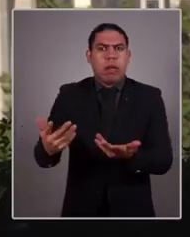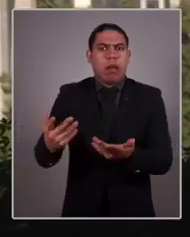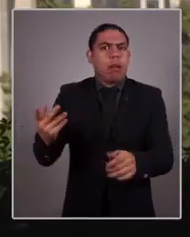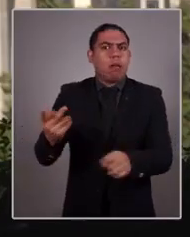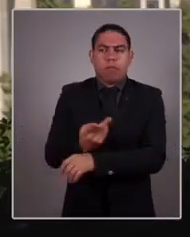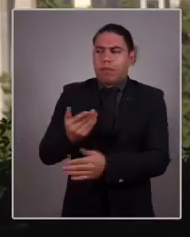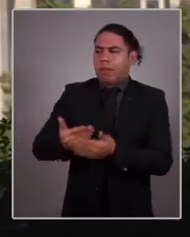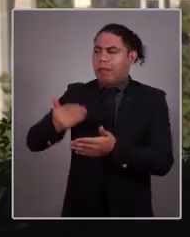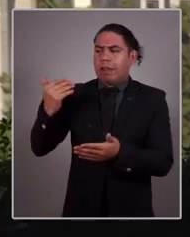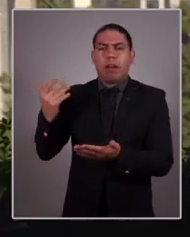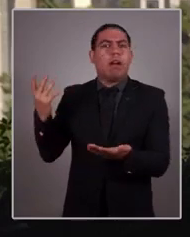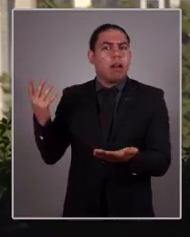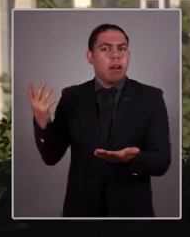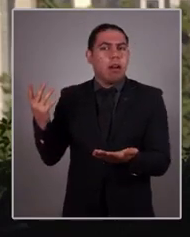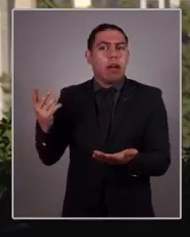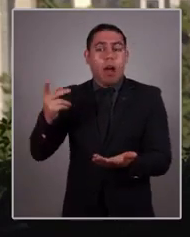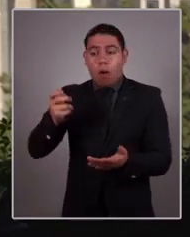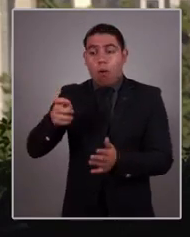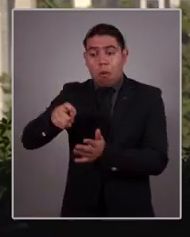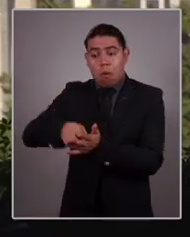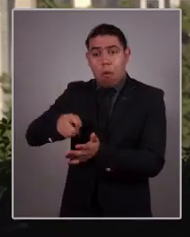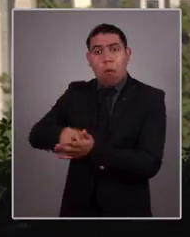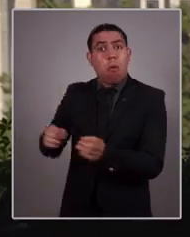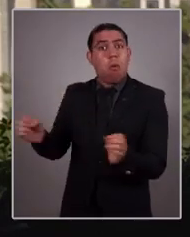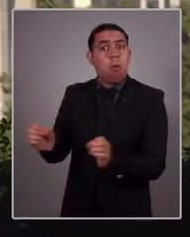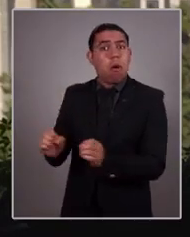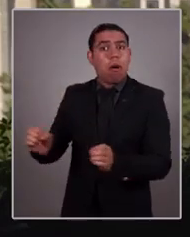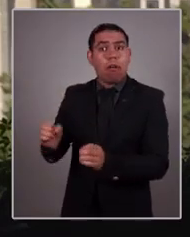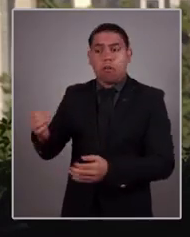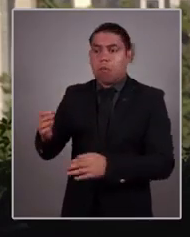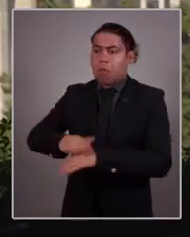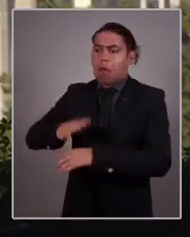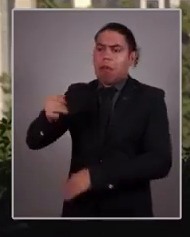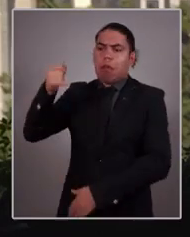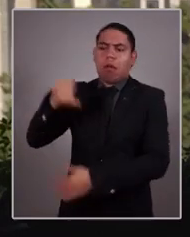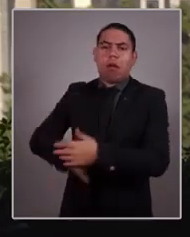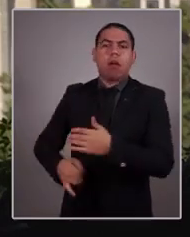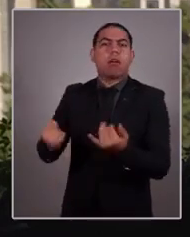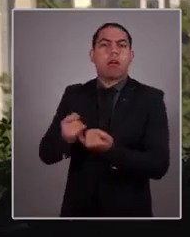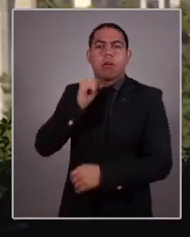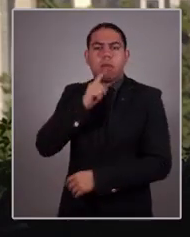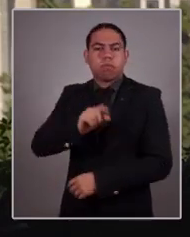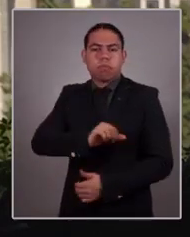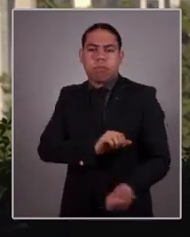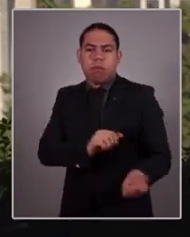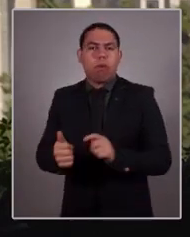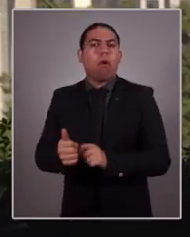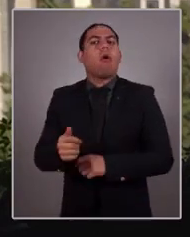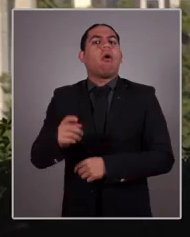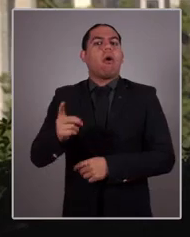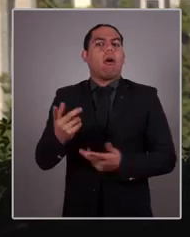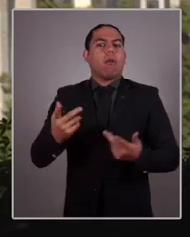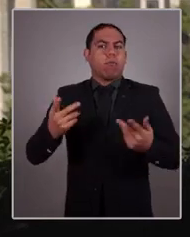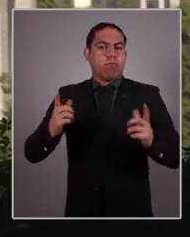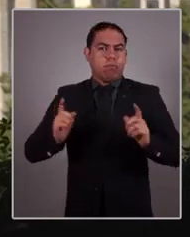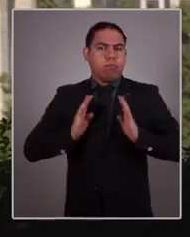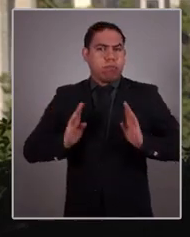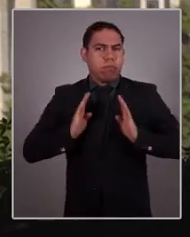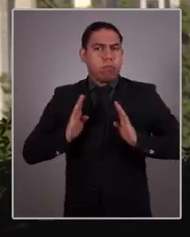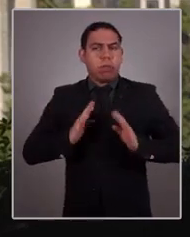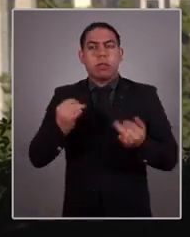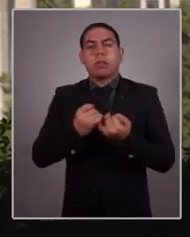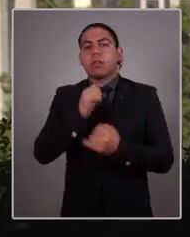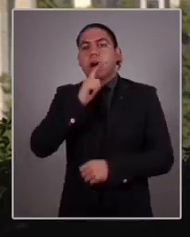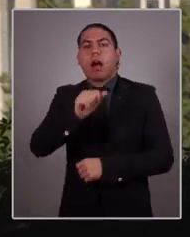de un gobierno que hoy, en lugar de corregirla, se ha dedicado a profundizar la militarización, ya no solo de la seguridad, sino de la administración